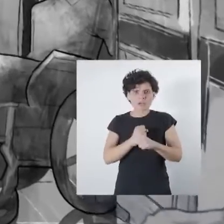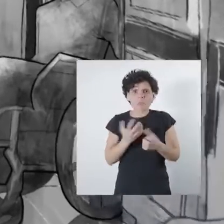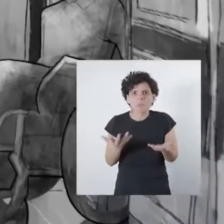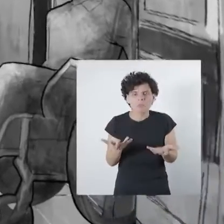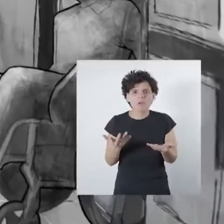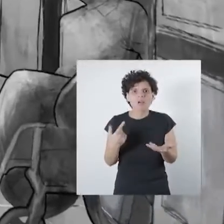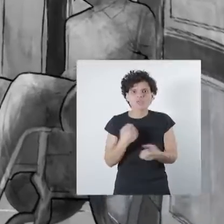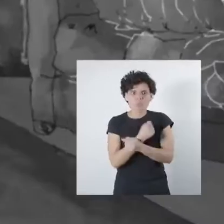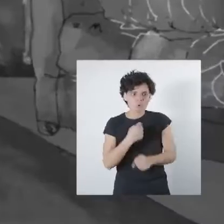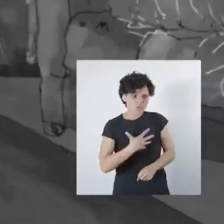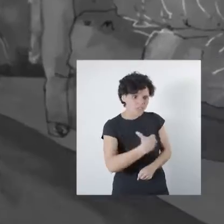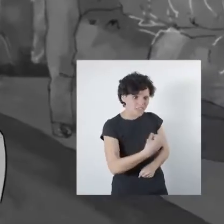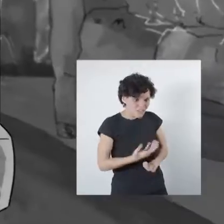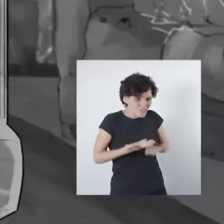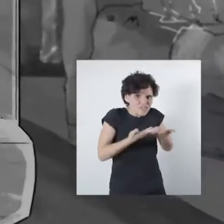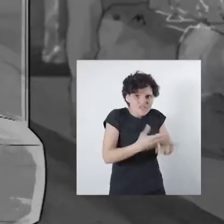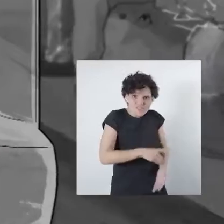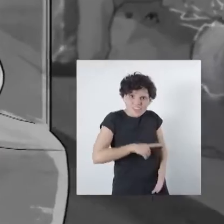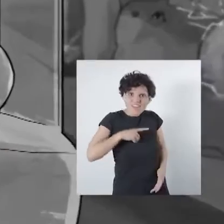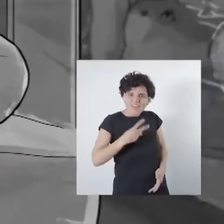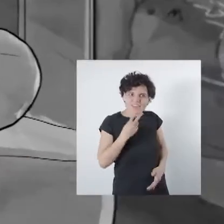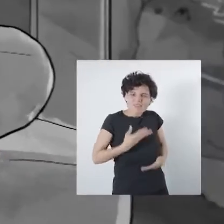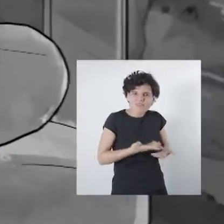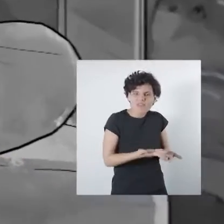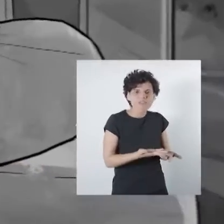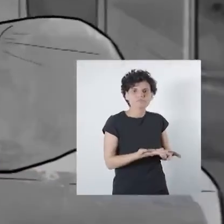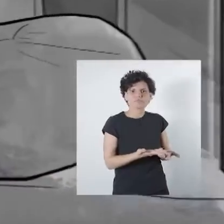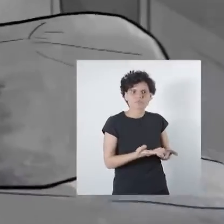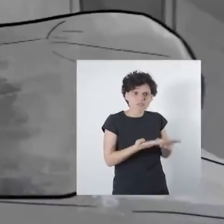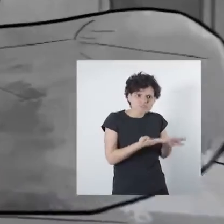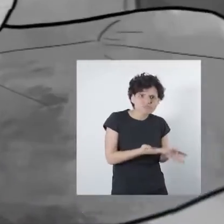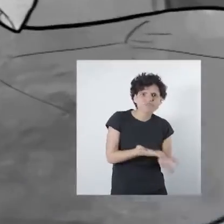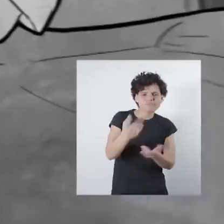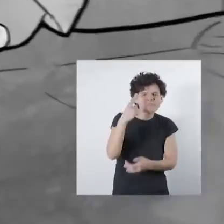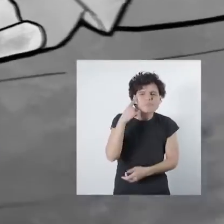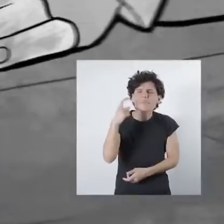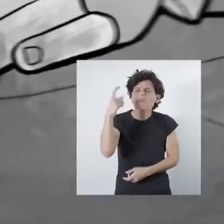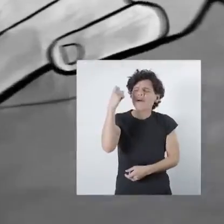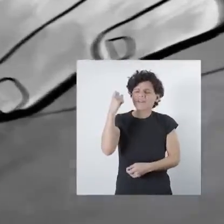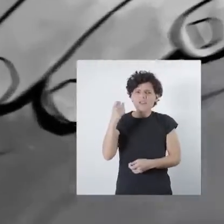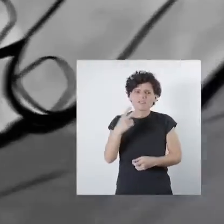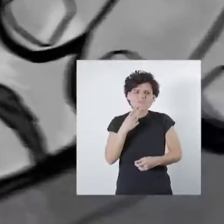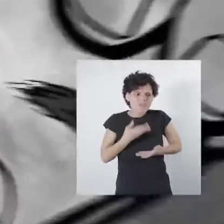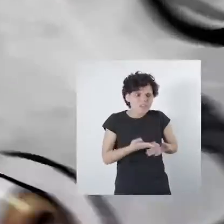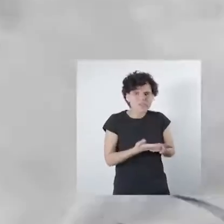hijos una vida digna. Una vida donde puedan imaginar y crear su propio camino.